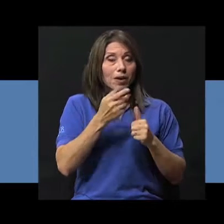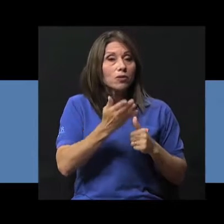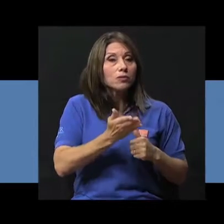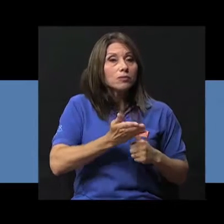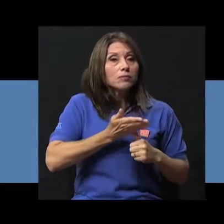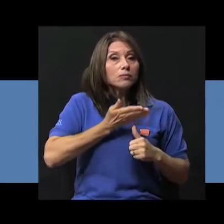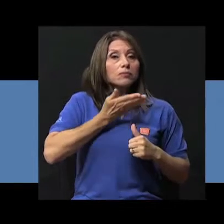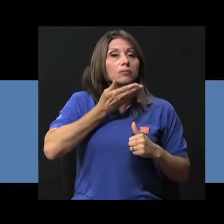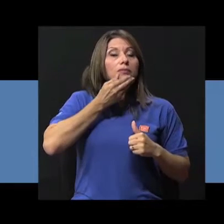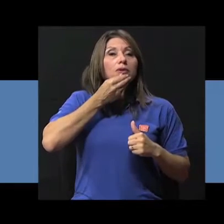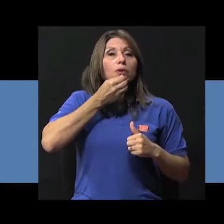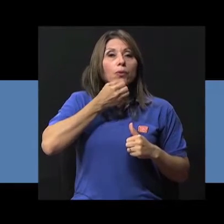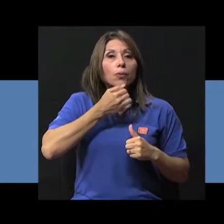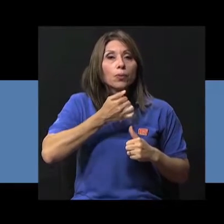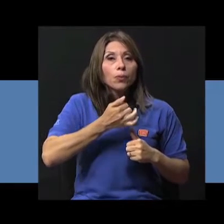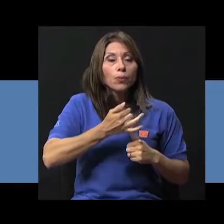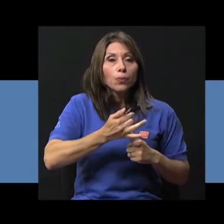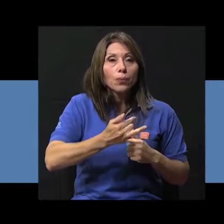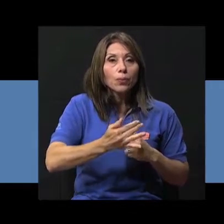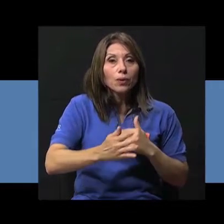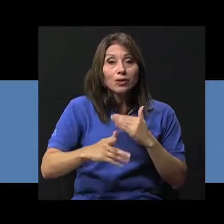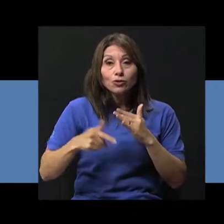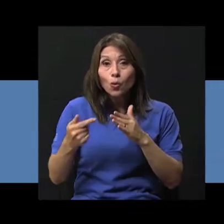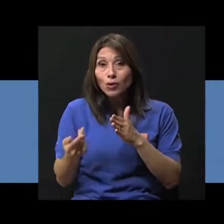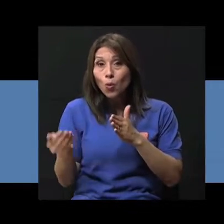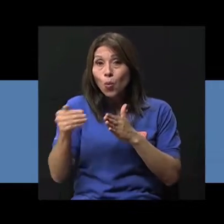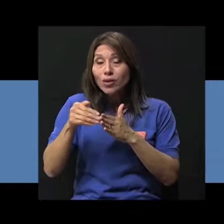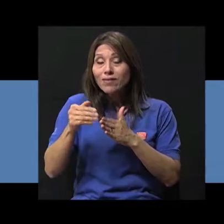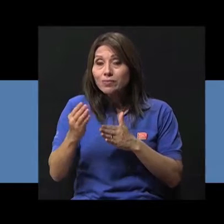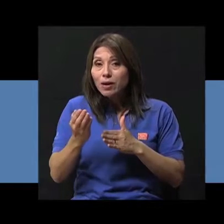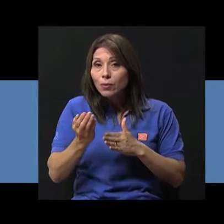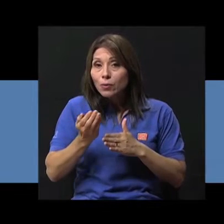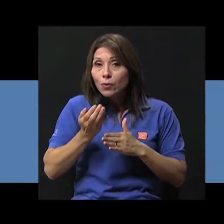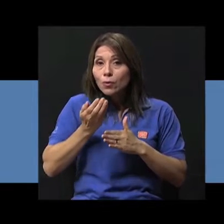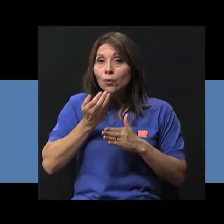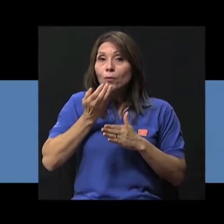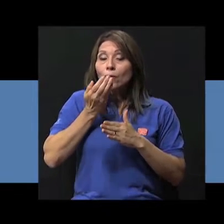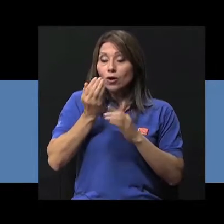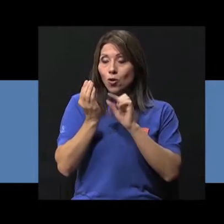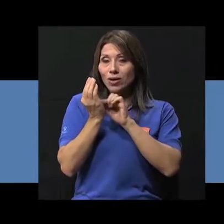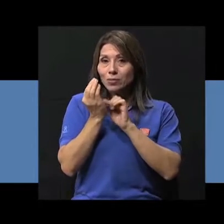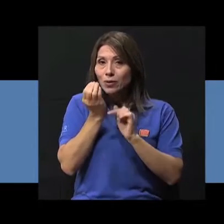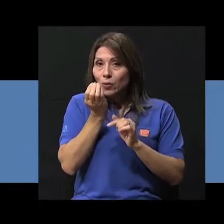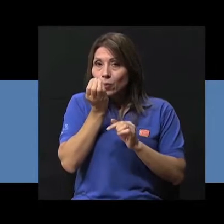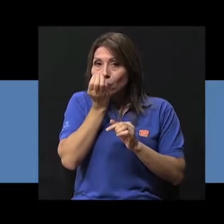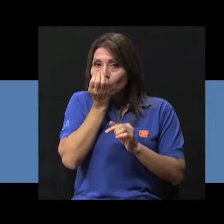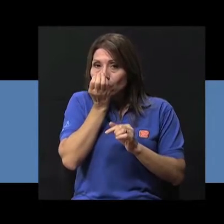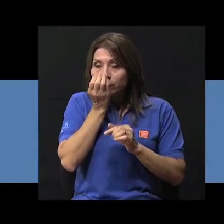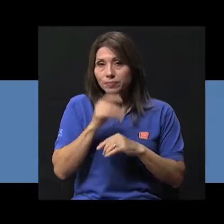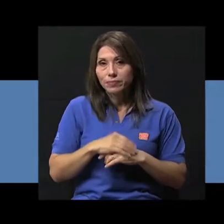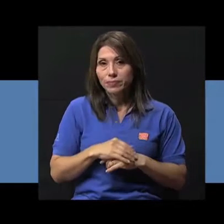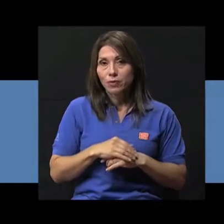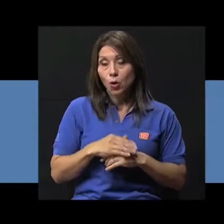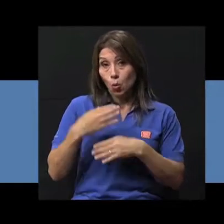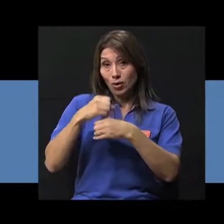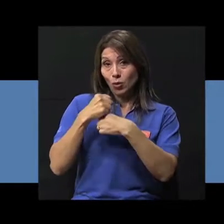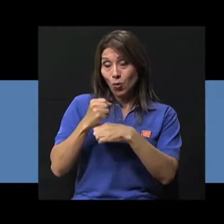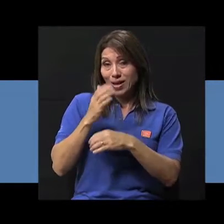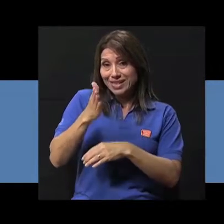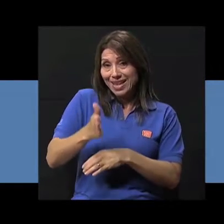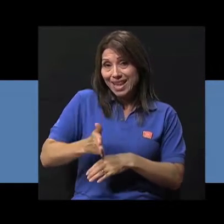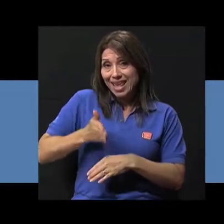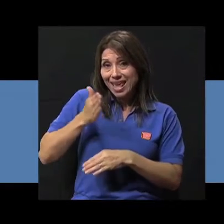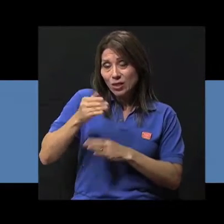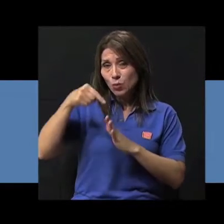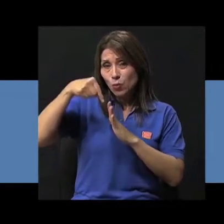inicia a respirar lento y profundo. Una vez que ha inhalado lento y profundo, mantiene la